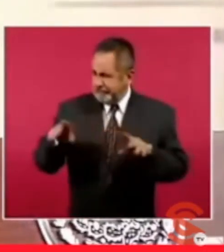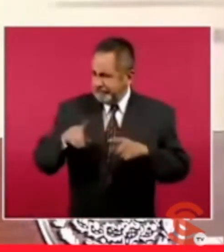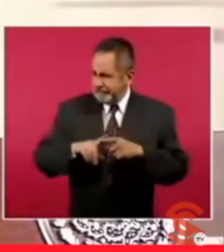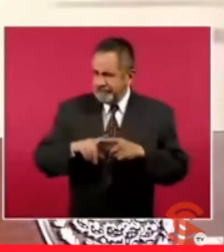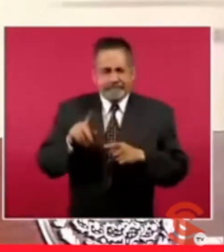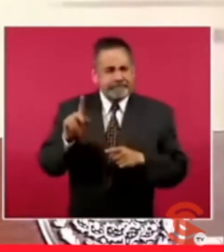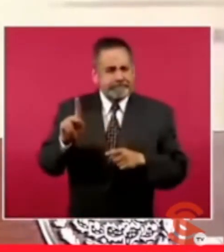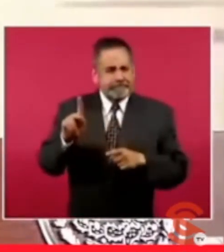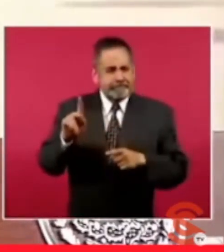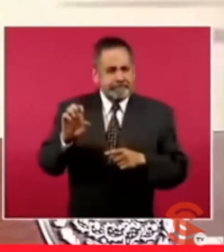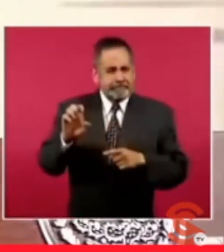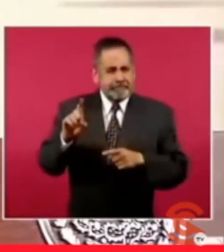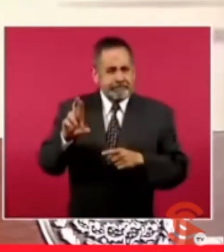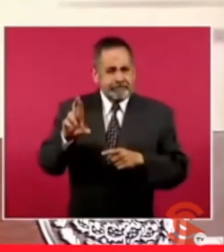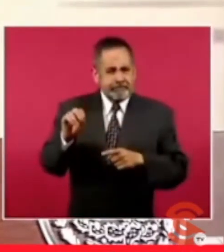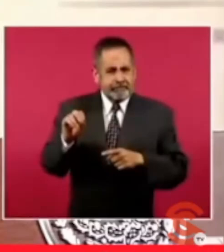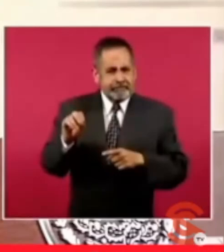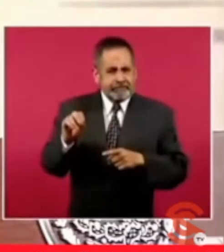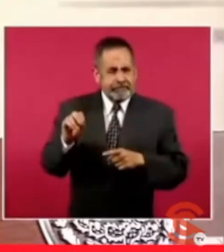Pedro